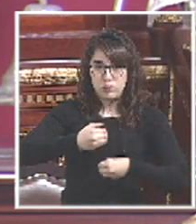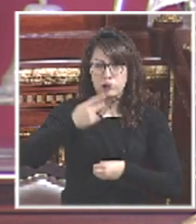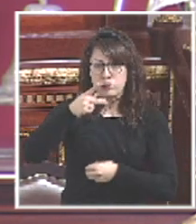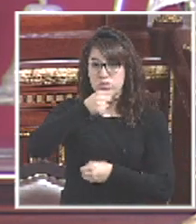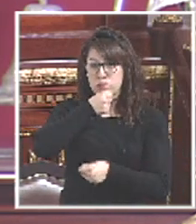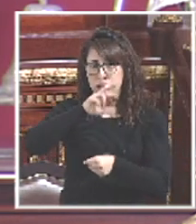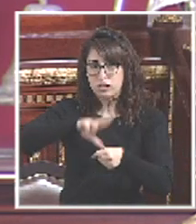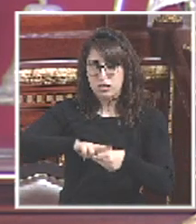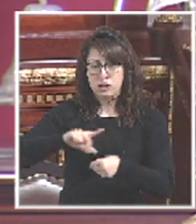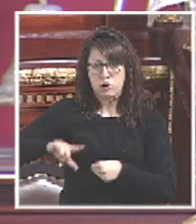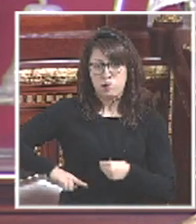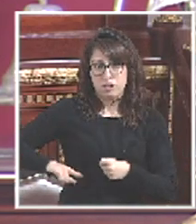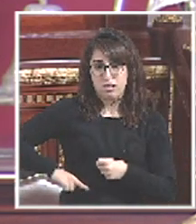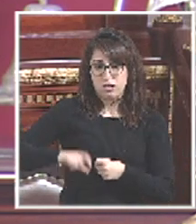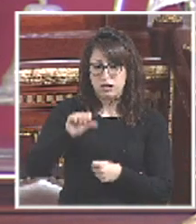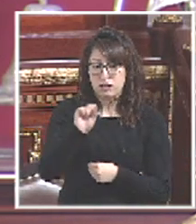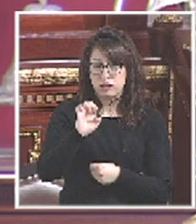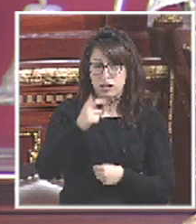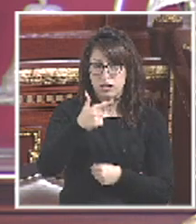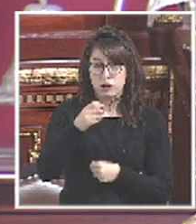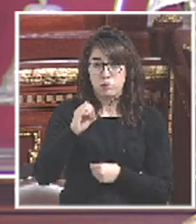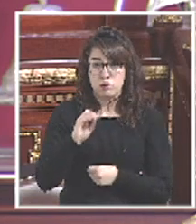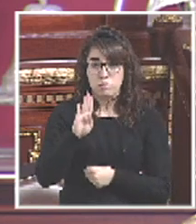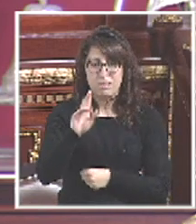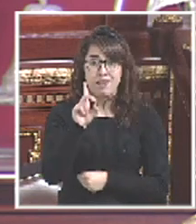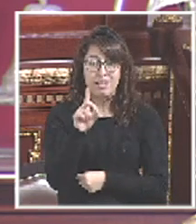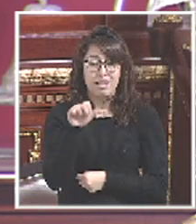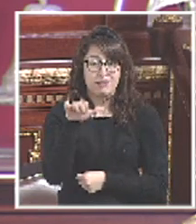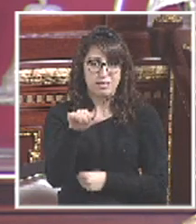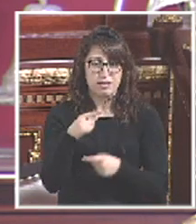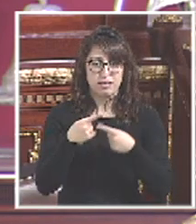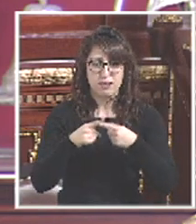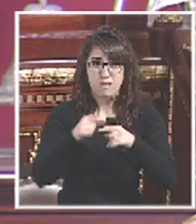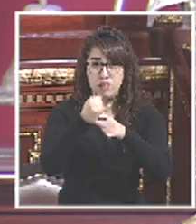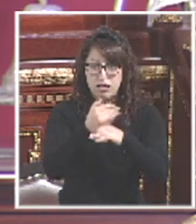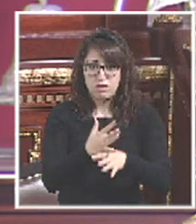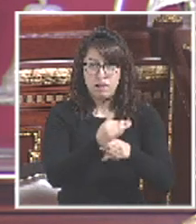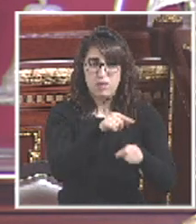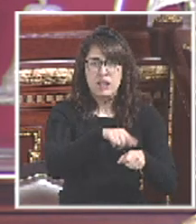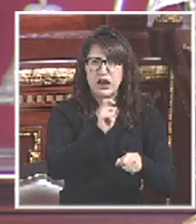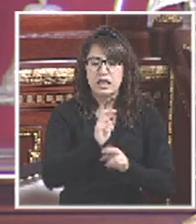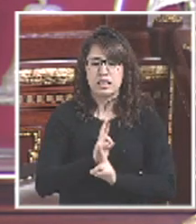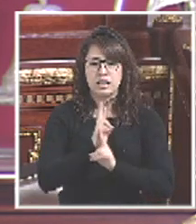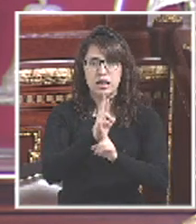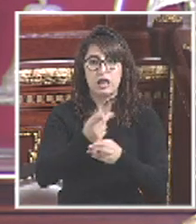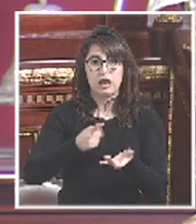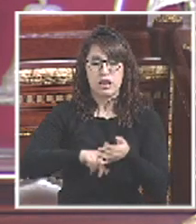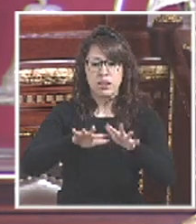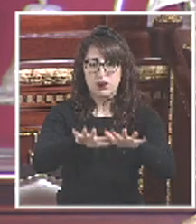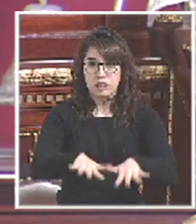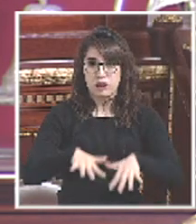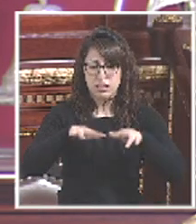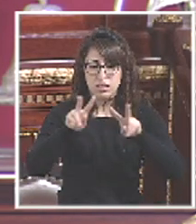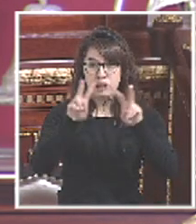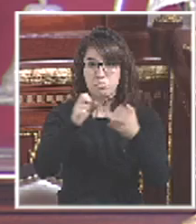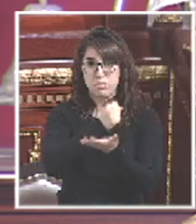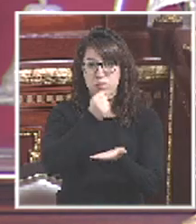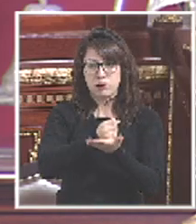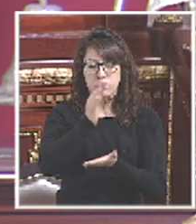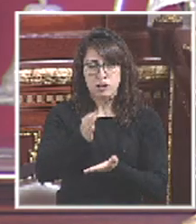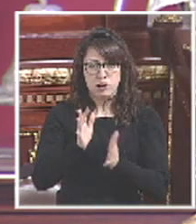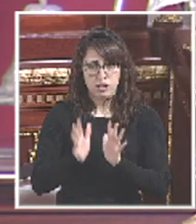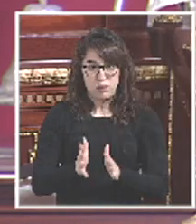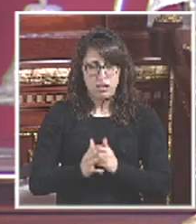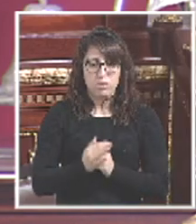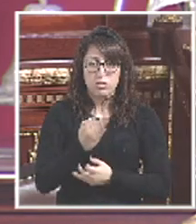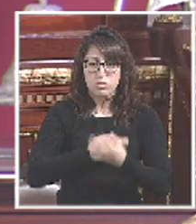Secretaría de Gobierno de la Ciudad de México 36 comunicados mediante los cuales dan respuesta a asuntos aprobados por el Pleno. Con